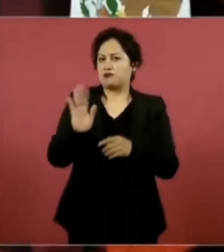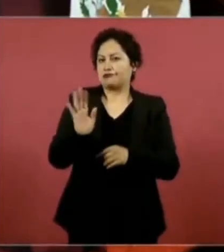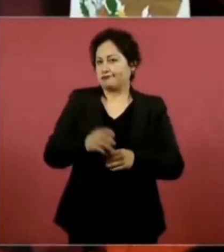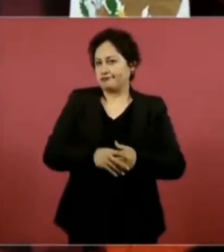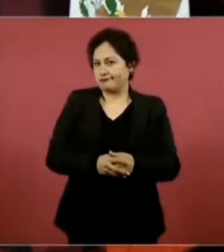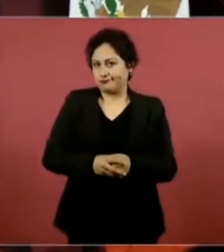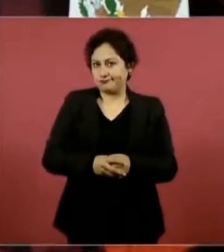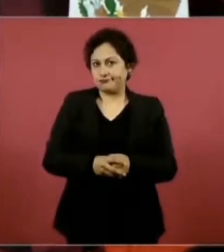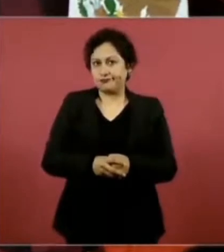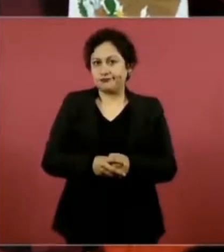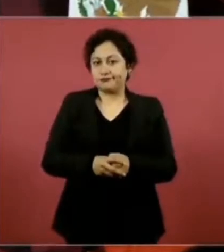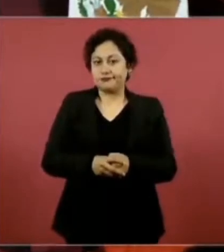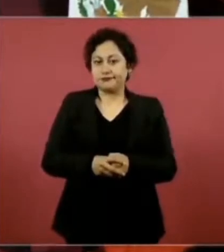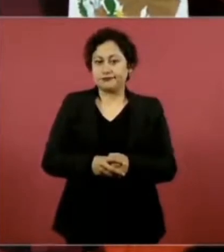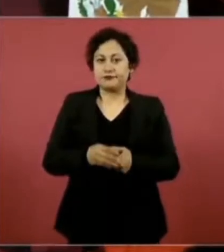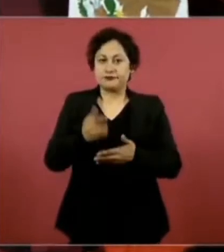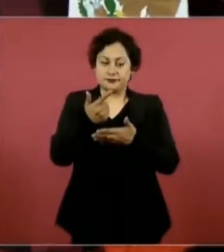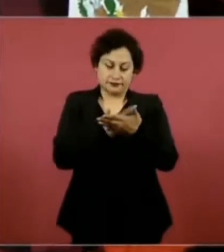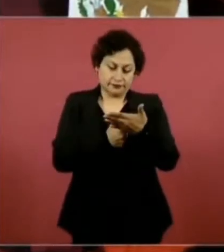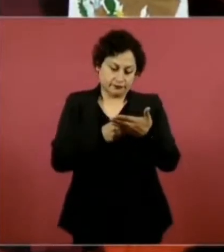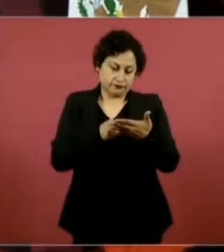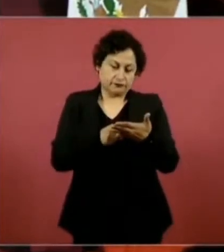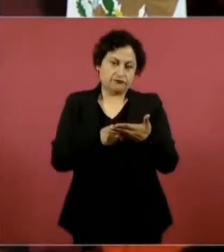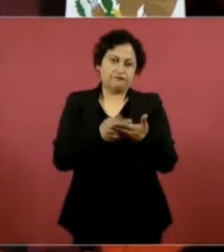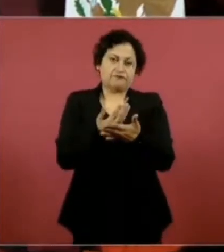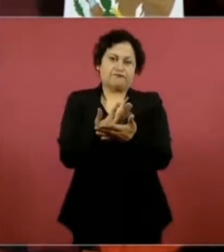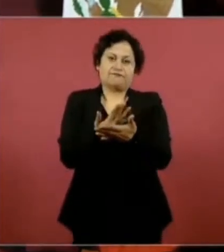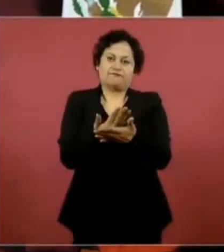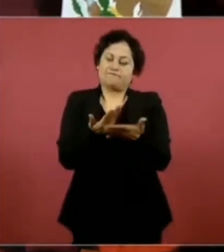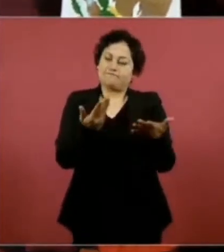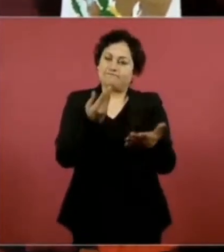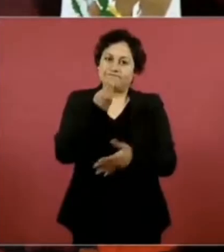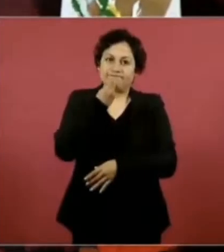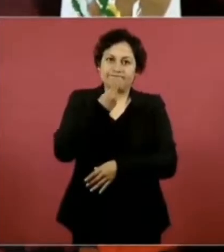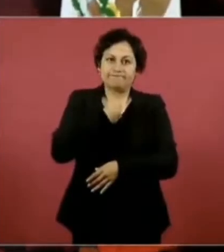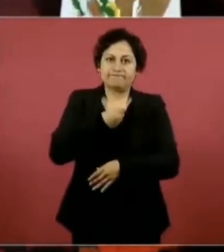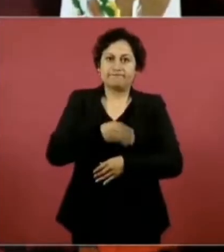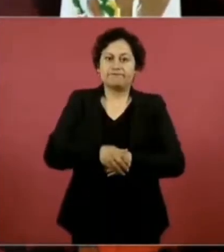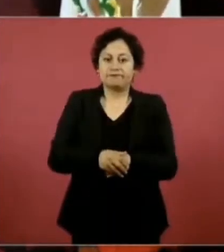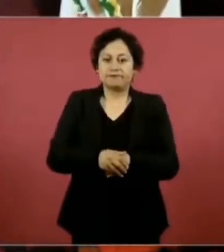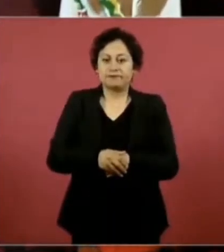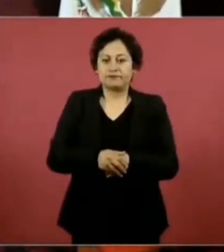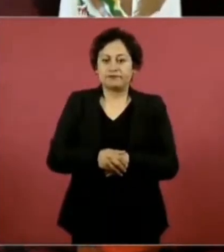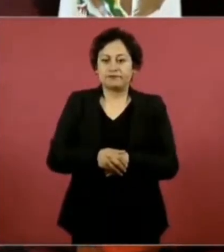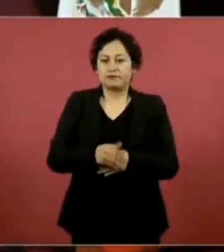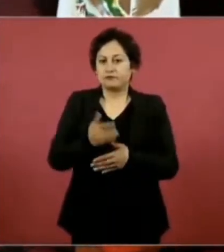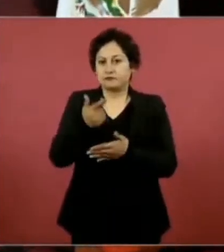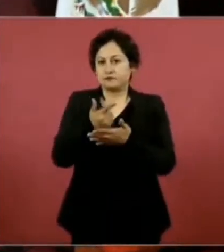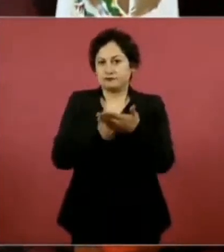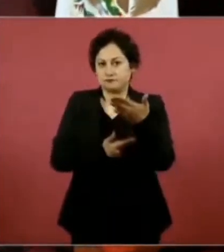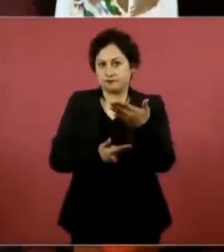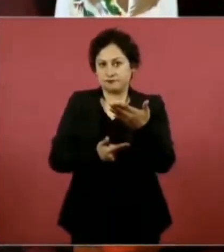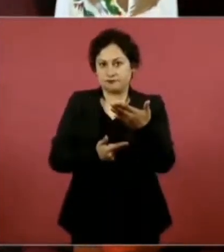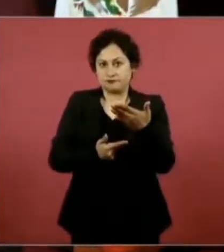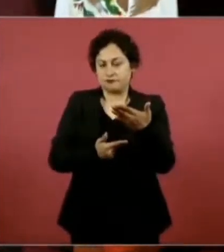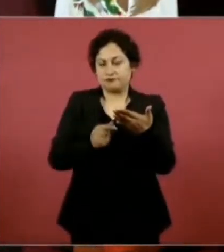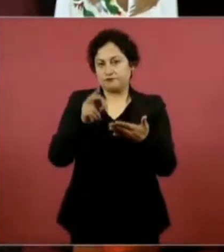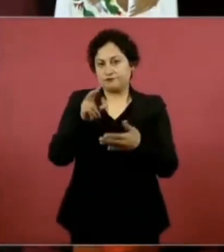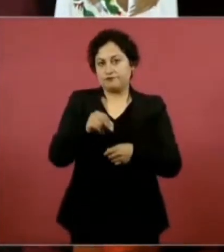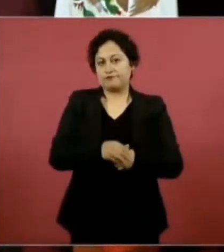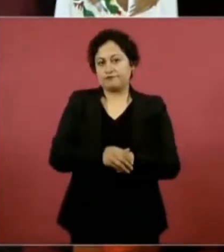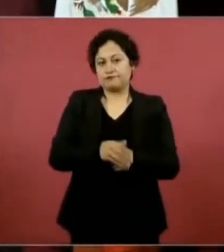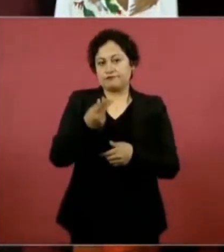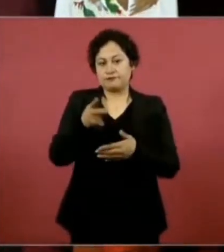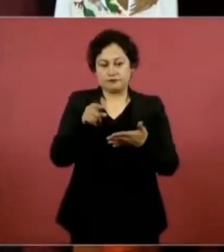fácilmente. Van a quedar pendientes, ¿eh? Sí, lista. Sí, no, pero queda